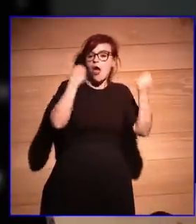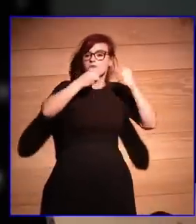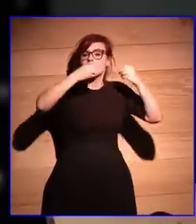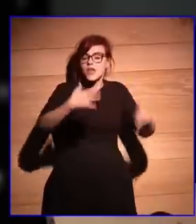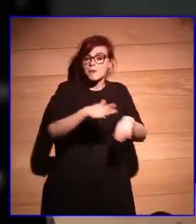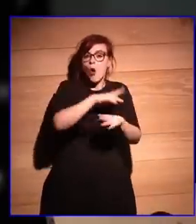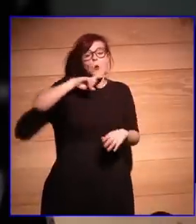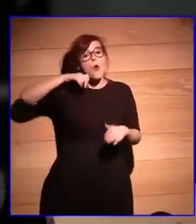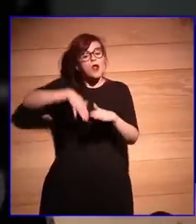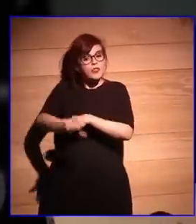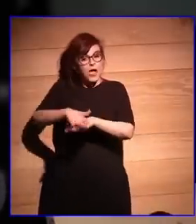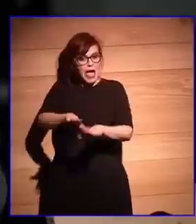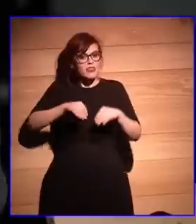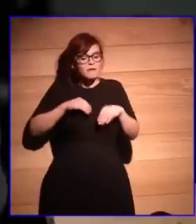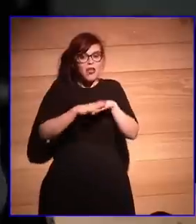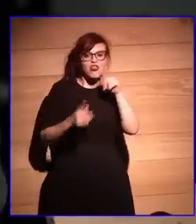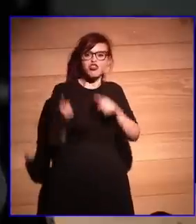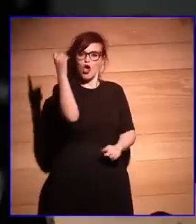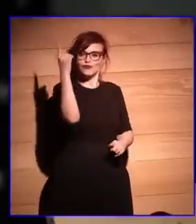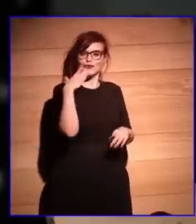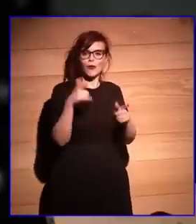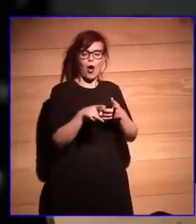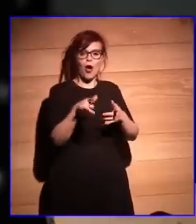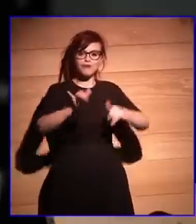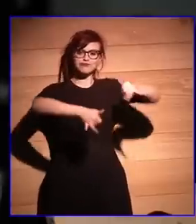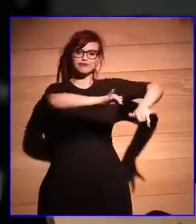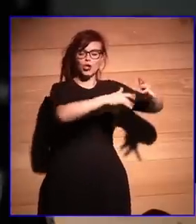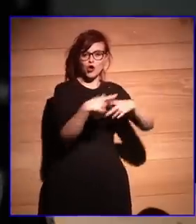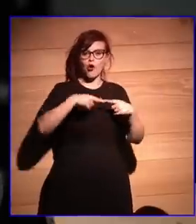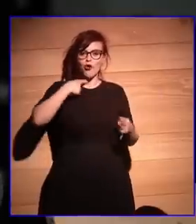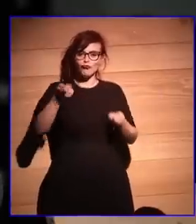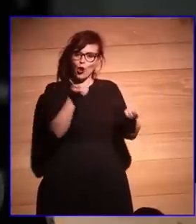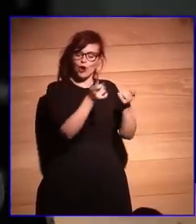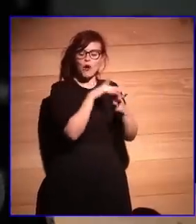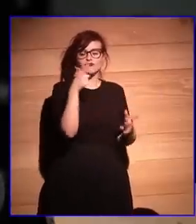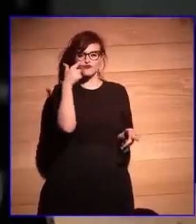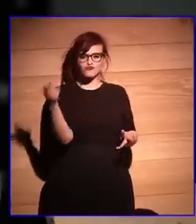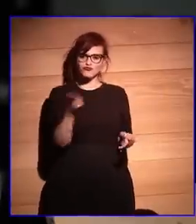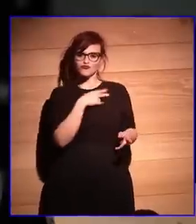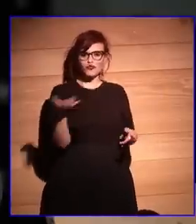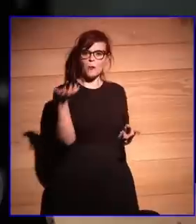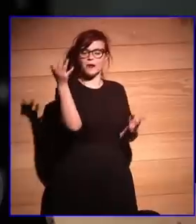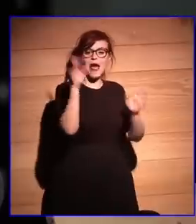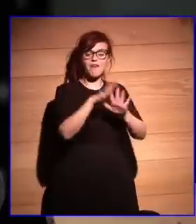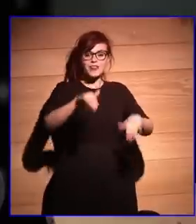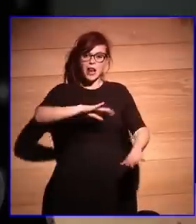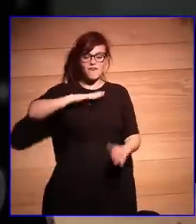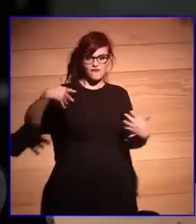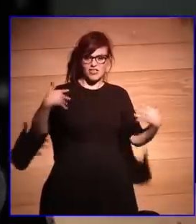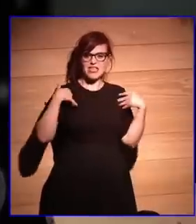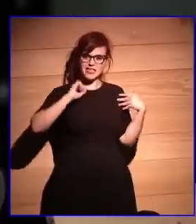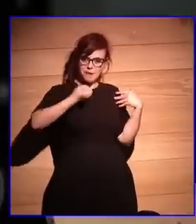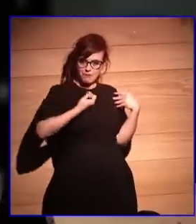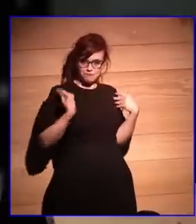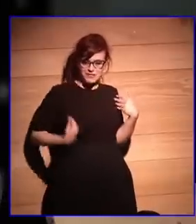se reserva, asumiendo que juega a Dios en gran medida y que eso es un pecado de soberbia, se convierte en la séptima víctima, en la víctima de